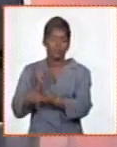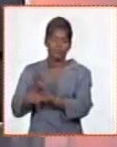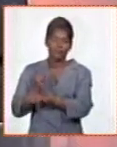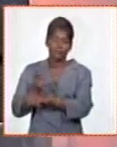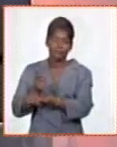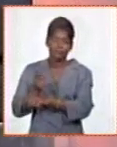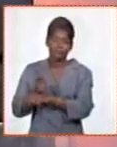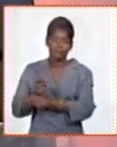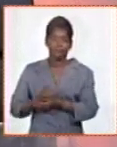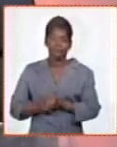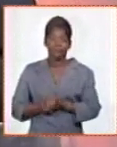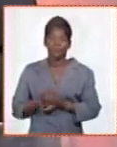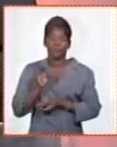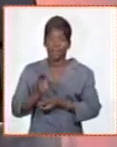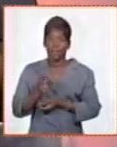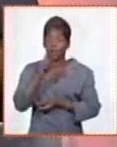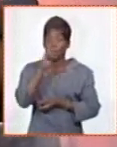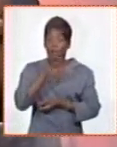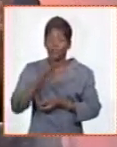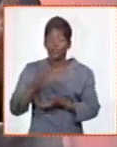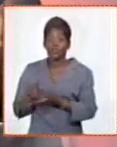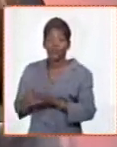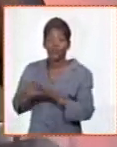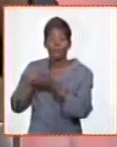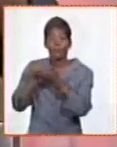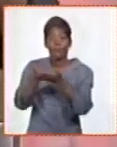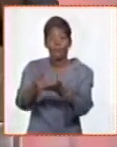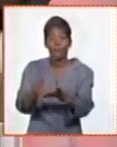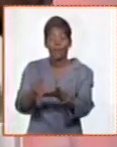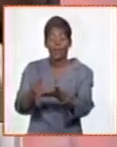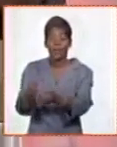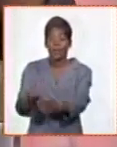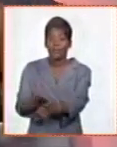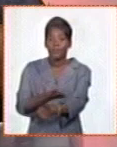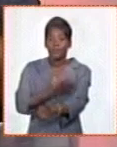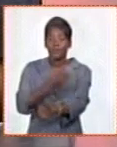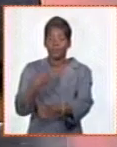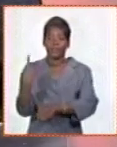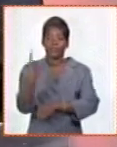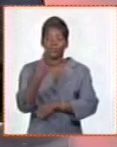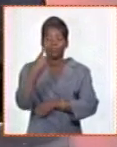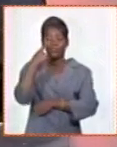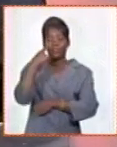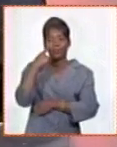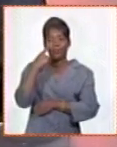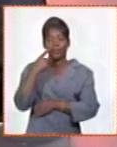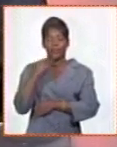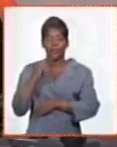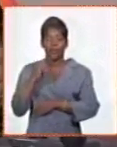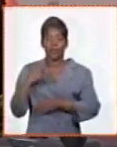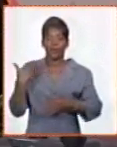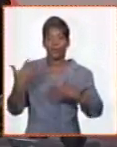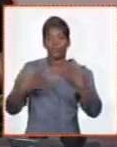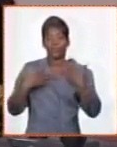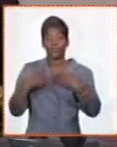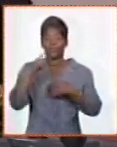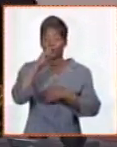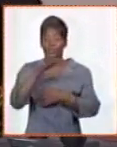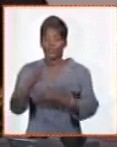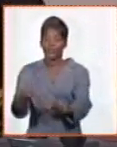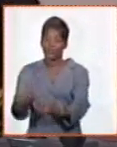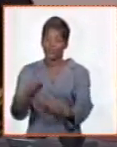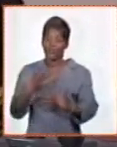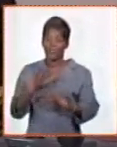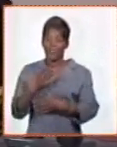a intentar hacer un bien y realmente ellos se lo hacen a las almas nuestras. Bueno, la cultura es la patria, es la